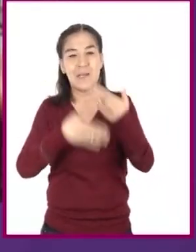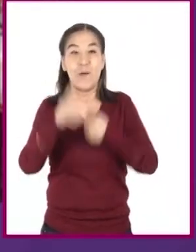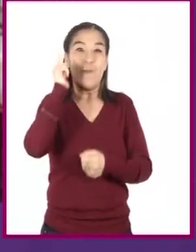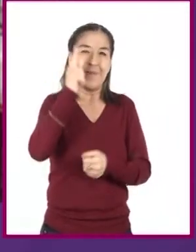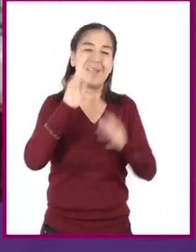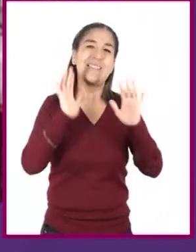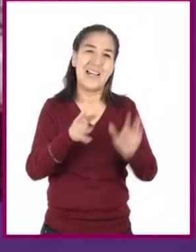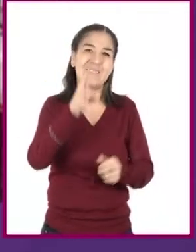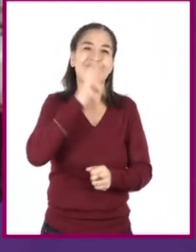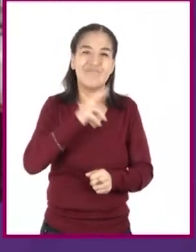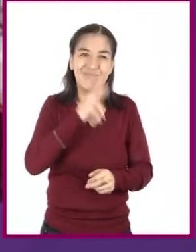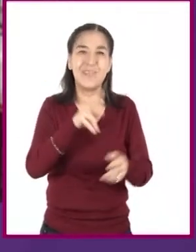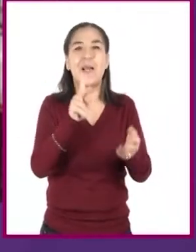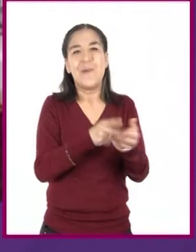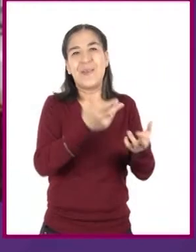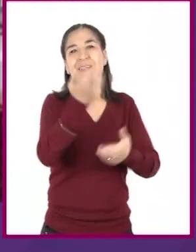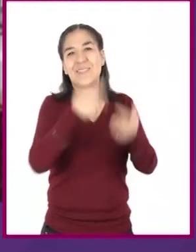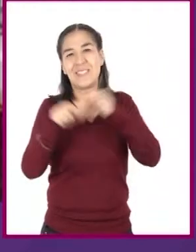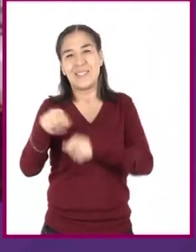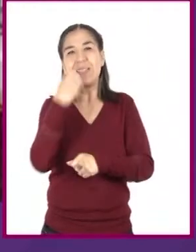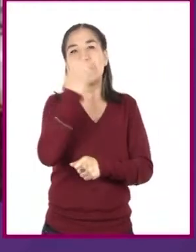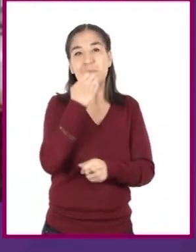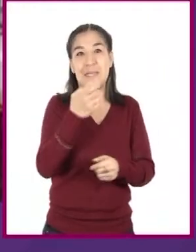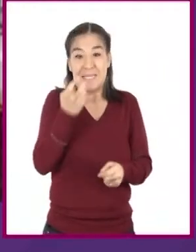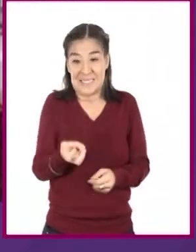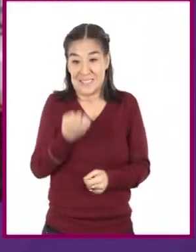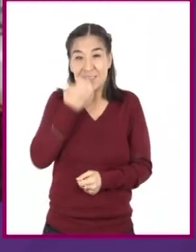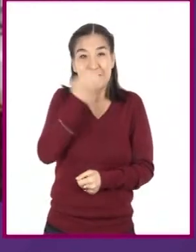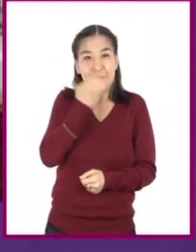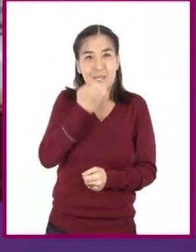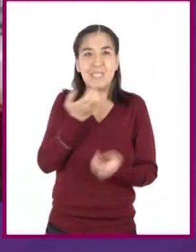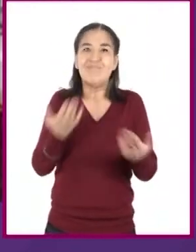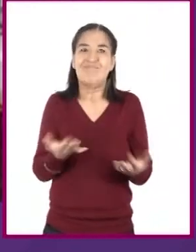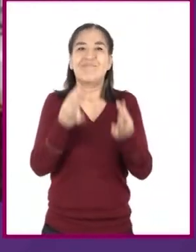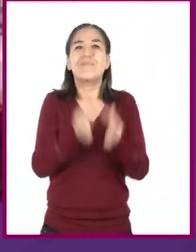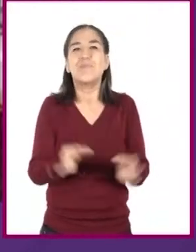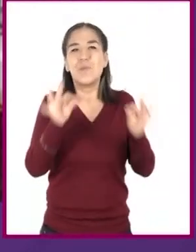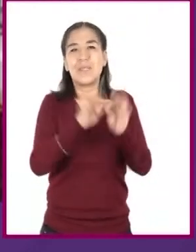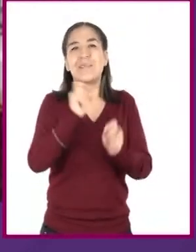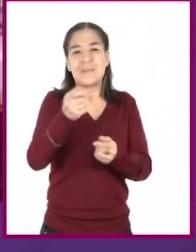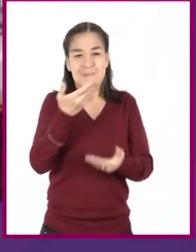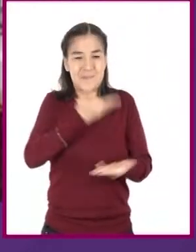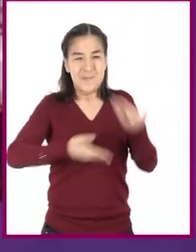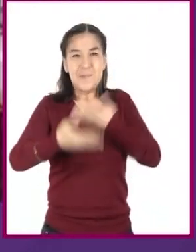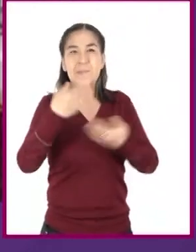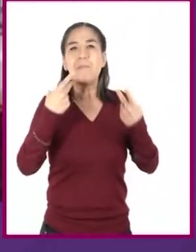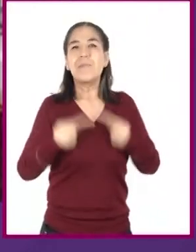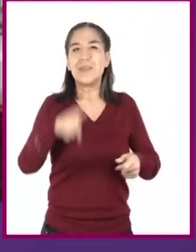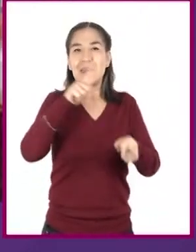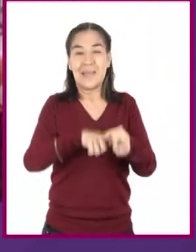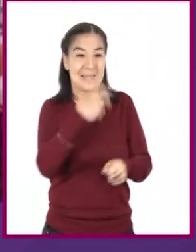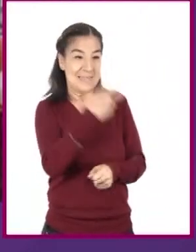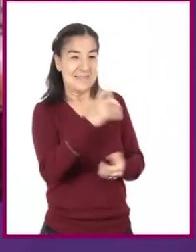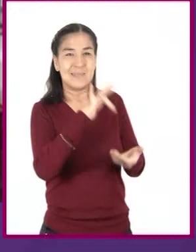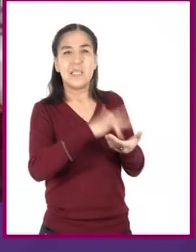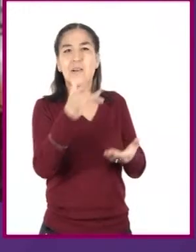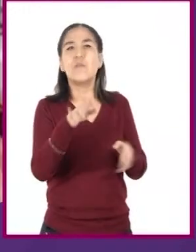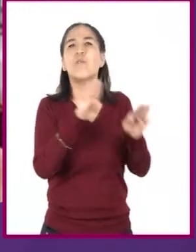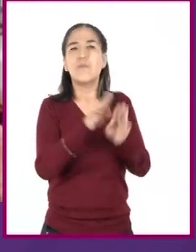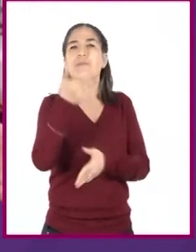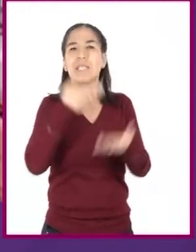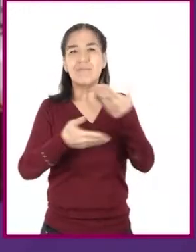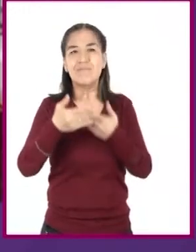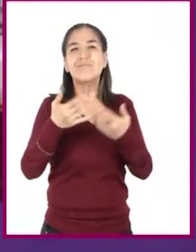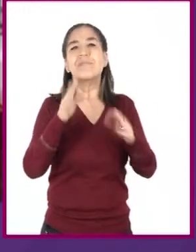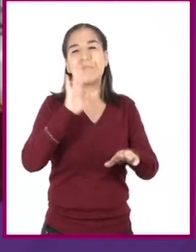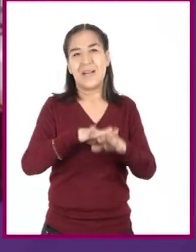la escuela, porque justo es el momento clave en el que nuestra identidad, gracias a estos intercambios, se